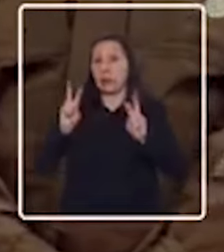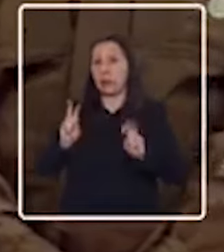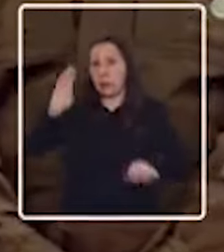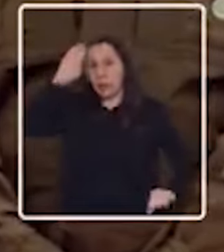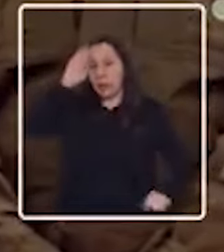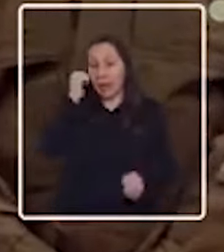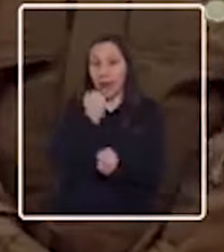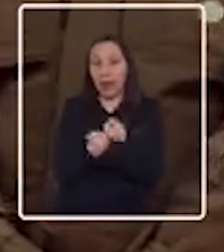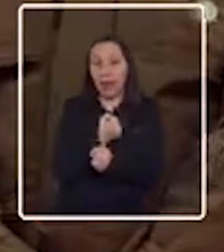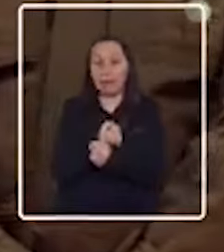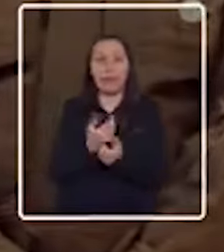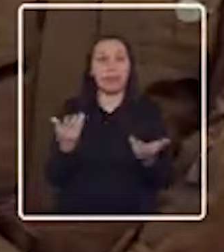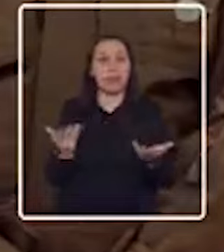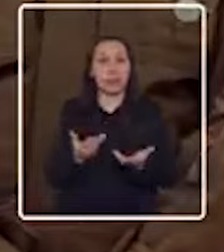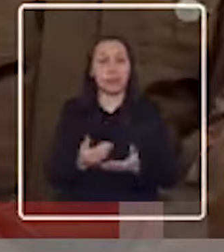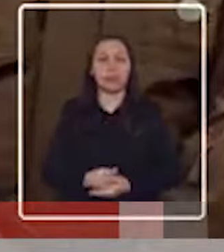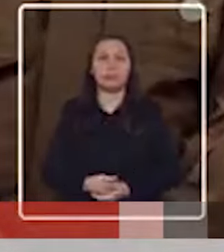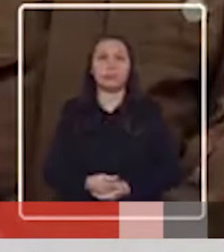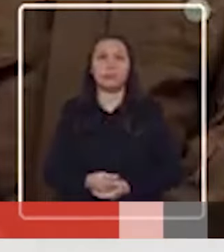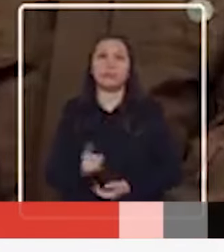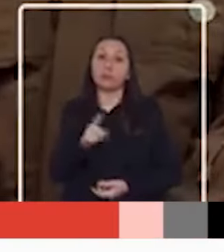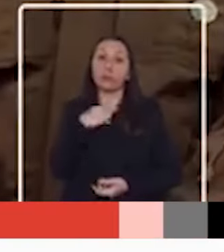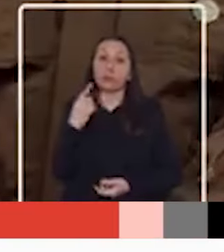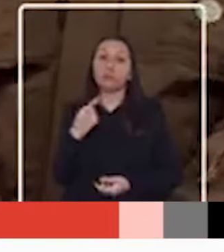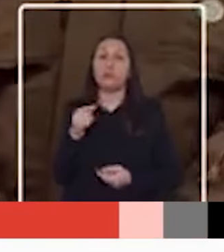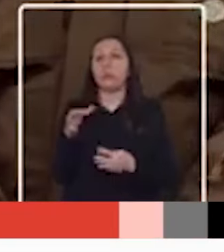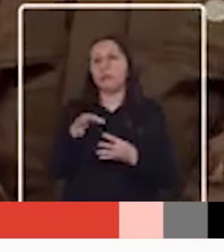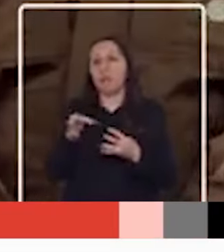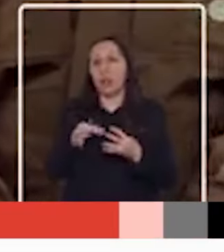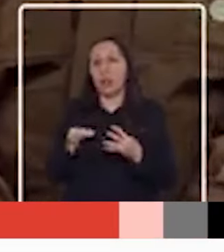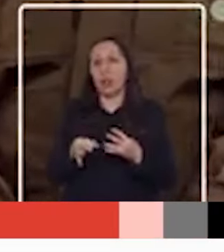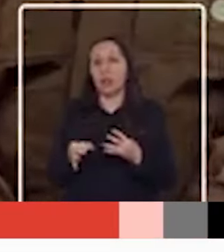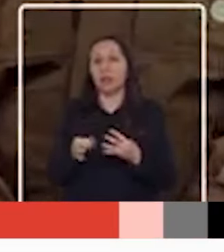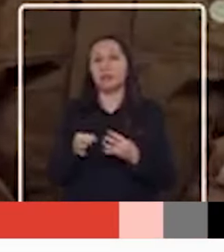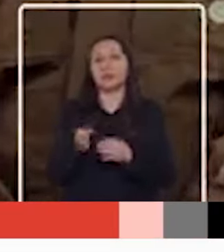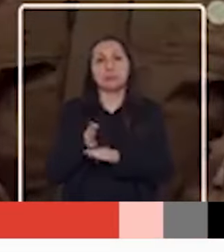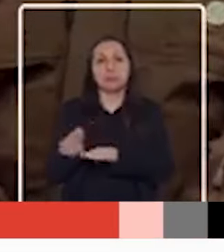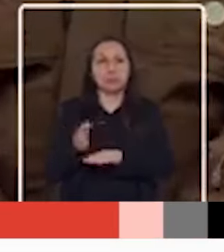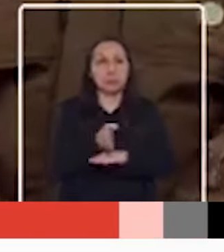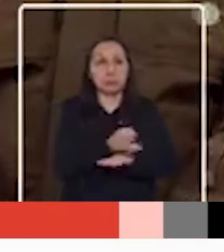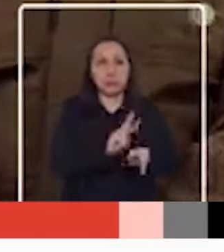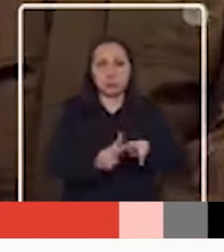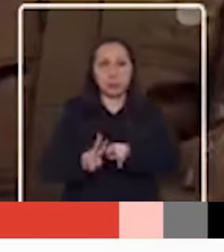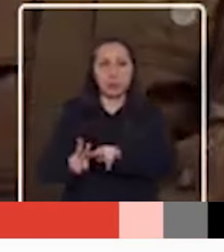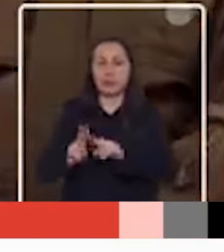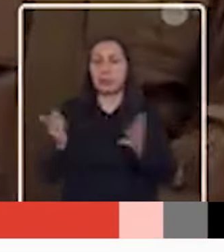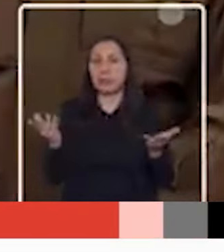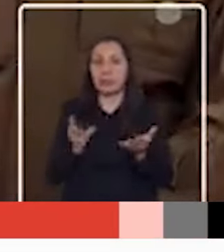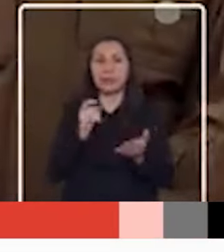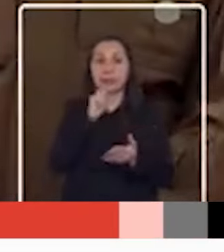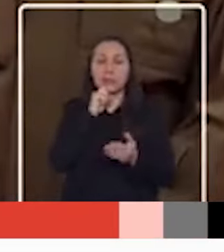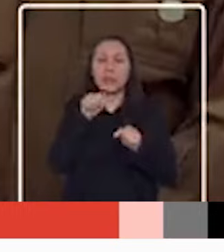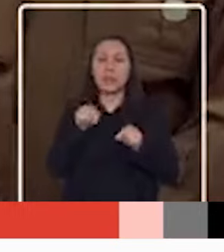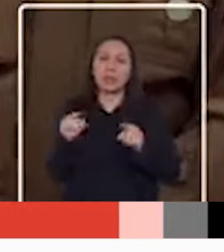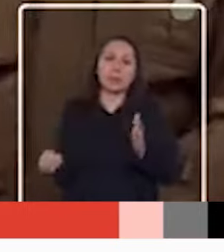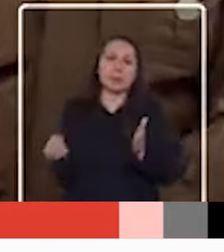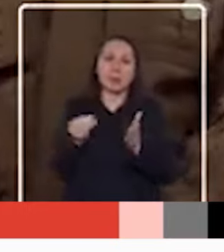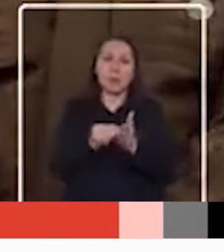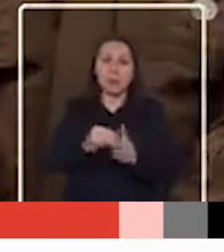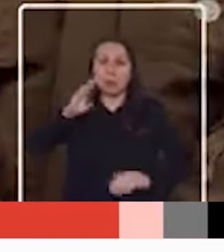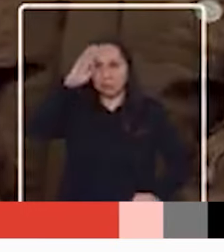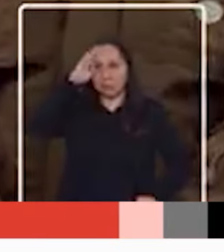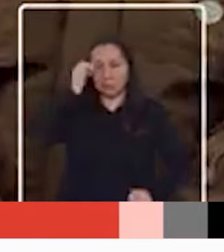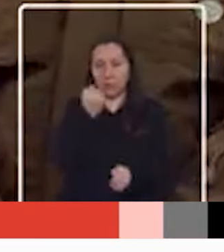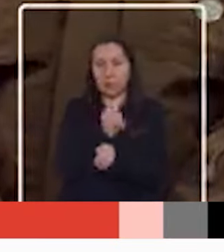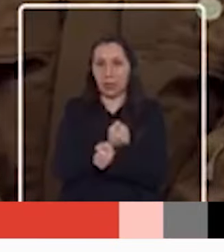Carabineros, vamos a tomar varias, digamos, líneas de acción que van a tener que ver con este refuerzo de